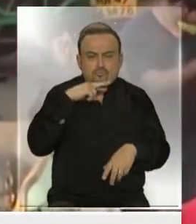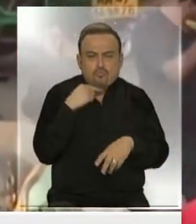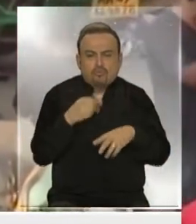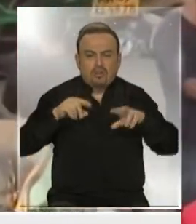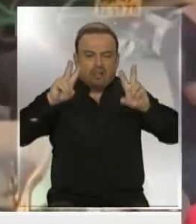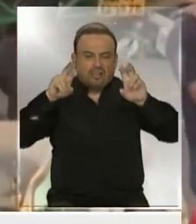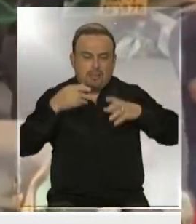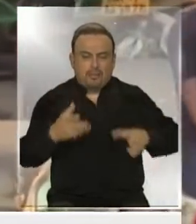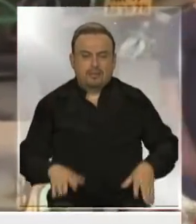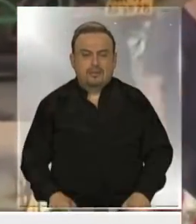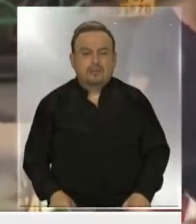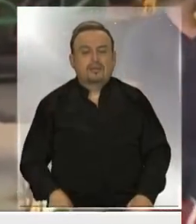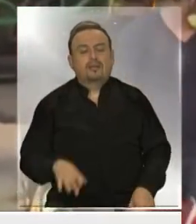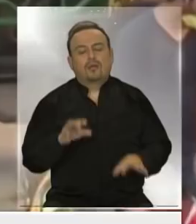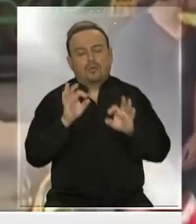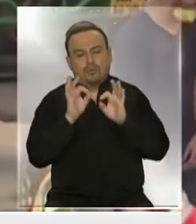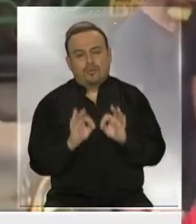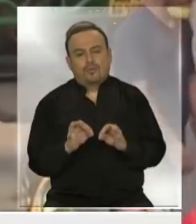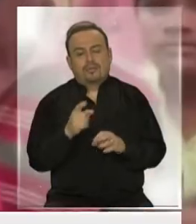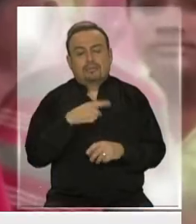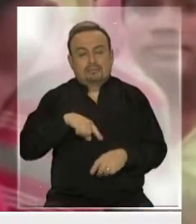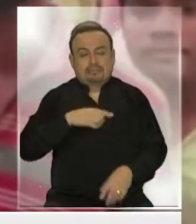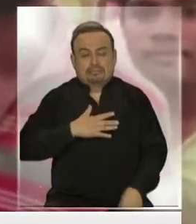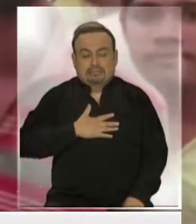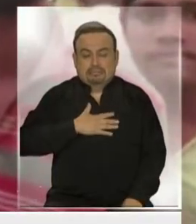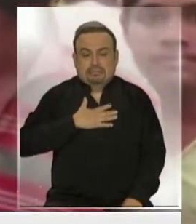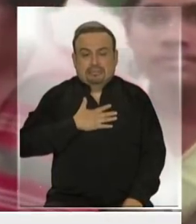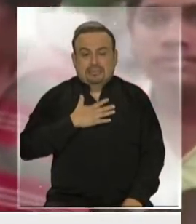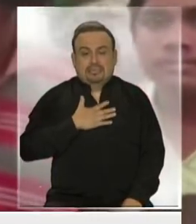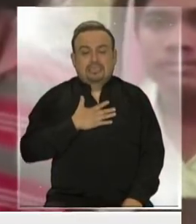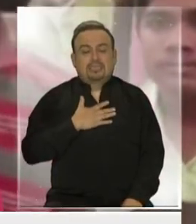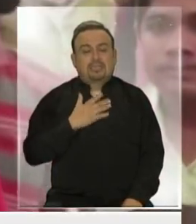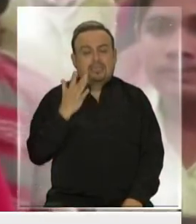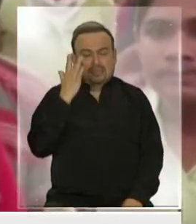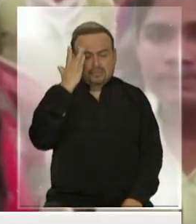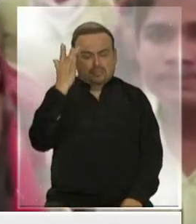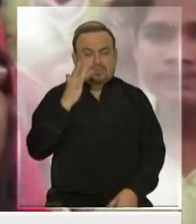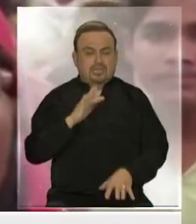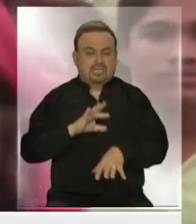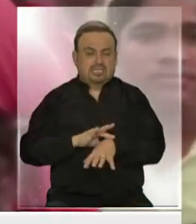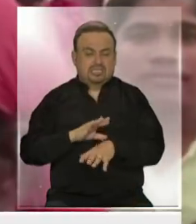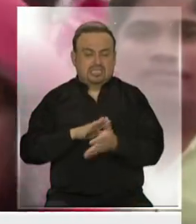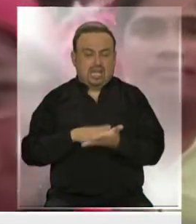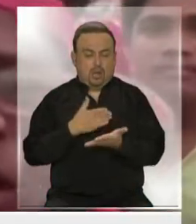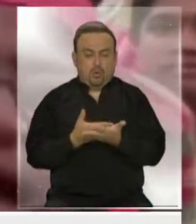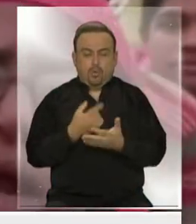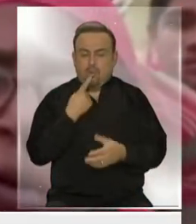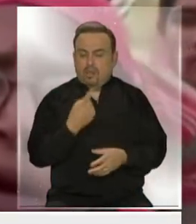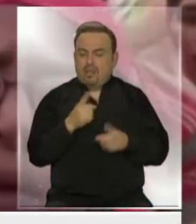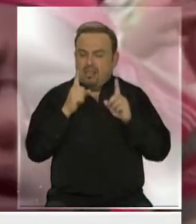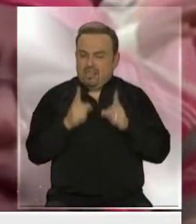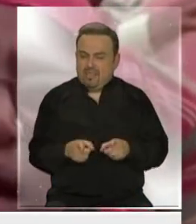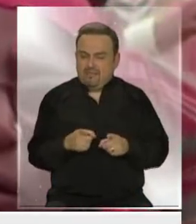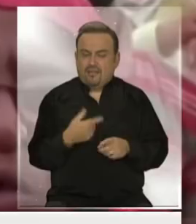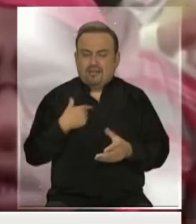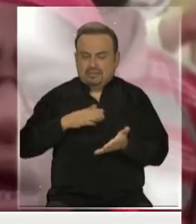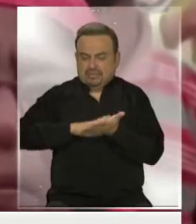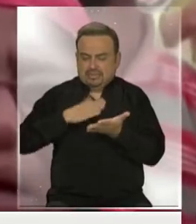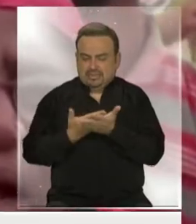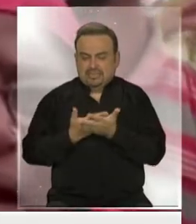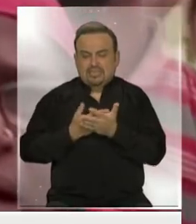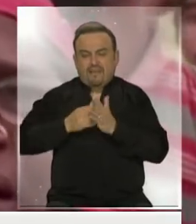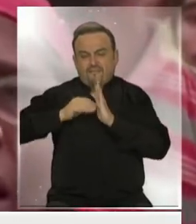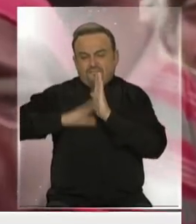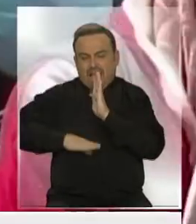tema bueno es justamente el gran temor que tienen los expertos en salud y que esto se deba finalmente a los bajos niveles